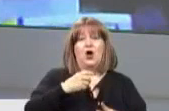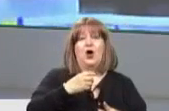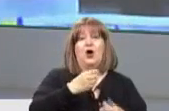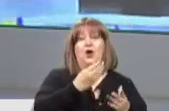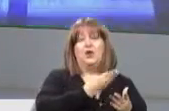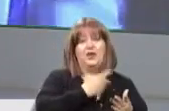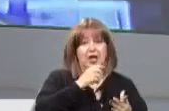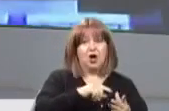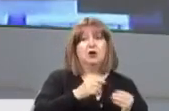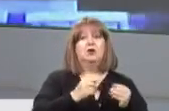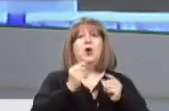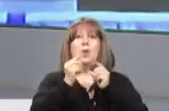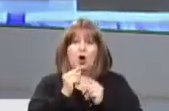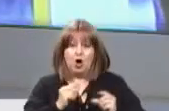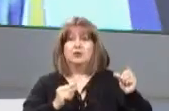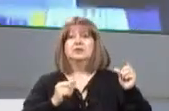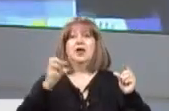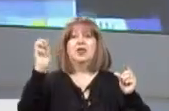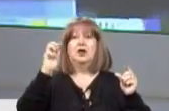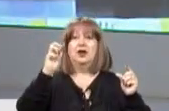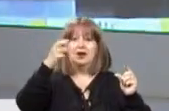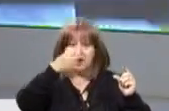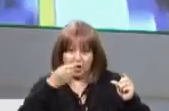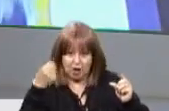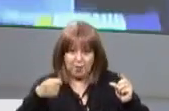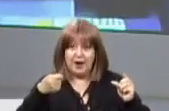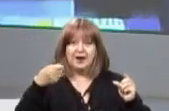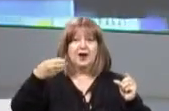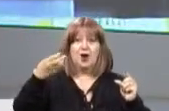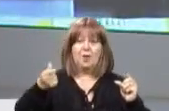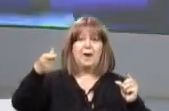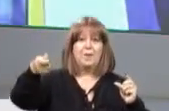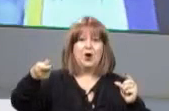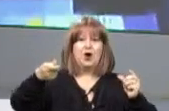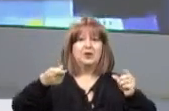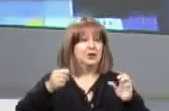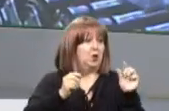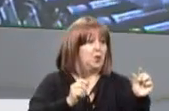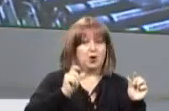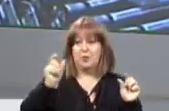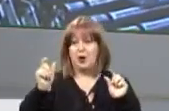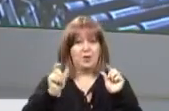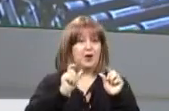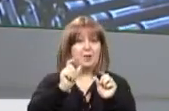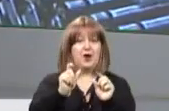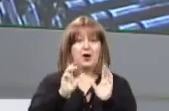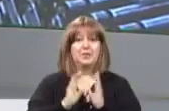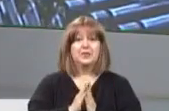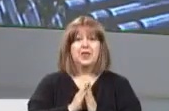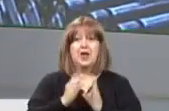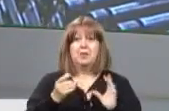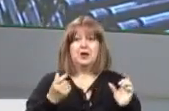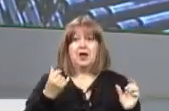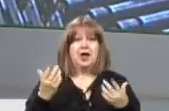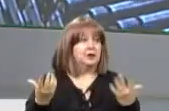plazo fijo, dolarizar un poco, comprar otros activos, empezar de a poco, pero tener este recaudo, para que no nos pase esto de que pasa algo